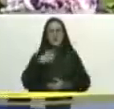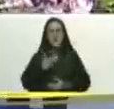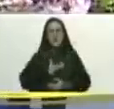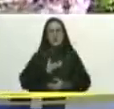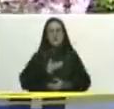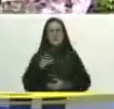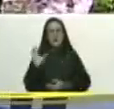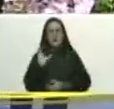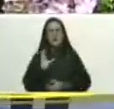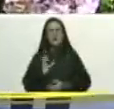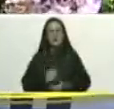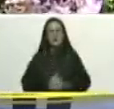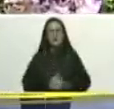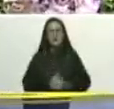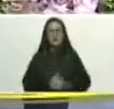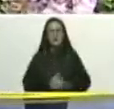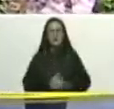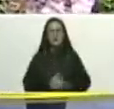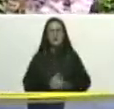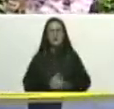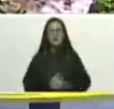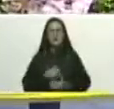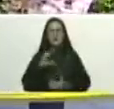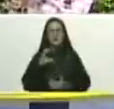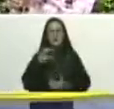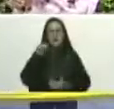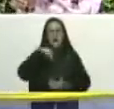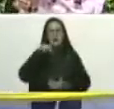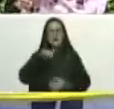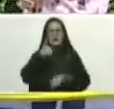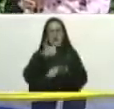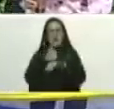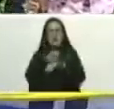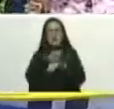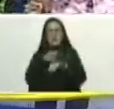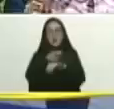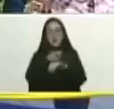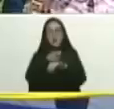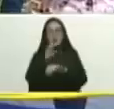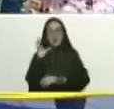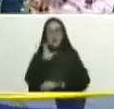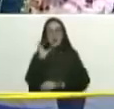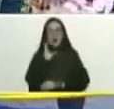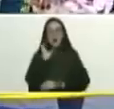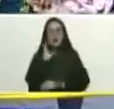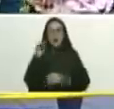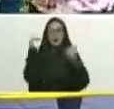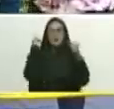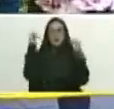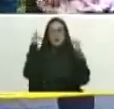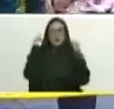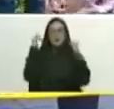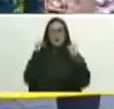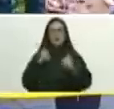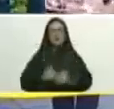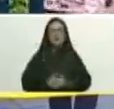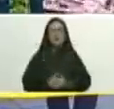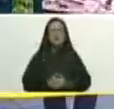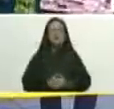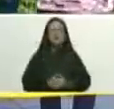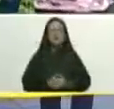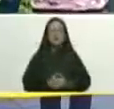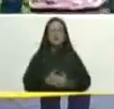alcaldesa de Caracas, Carmen Teresa, acá con el jefe de gobierno de Caracas, que han estado de rumba en rumba, 23 de